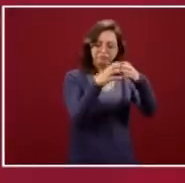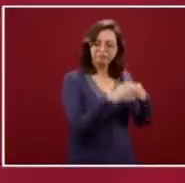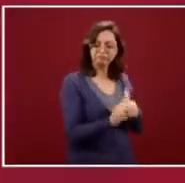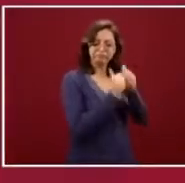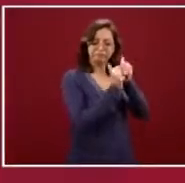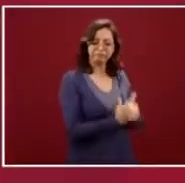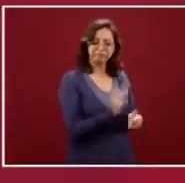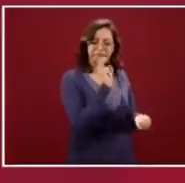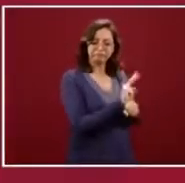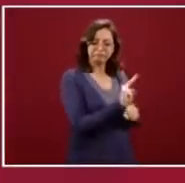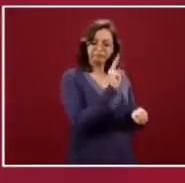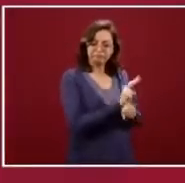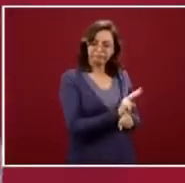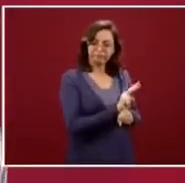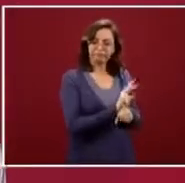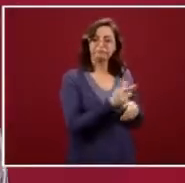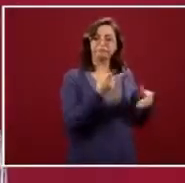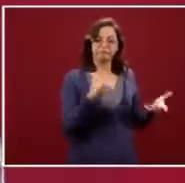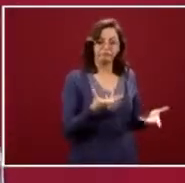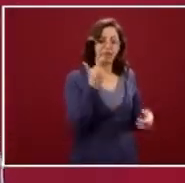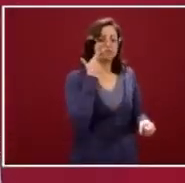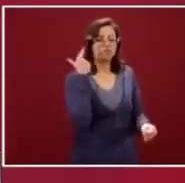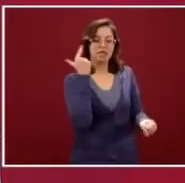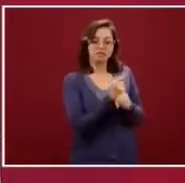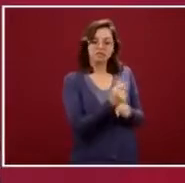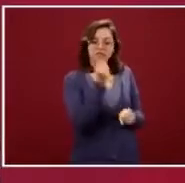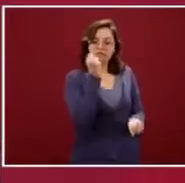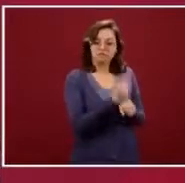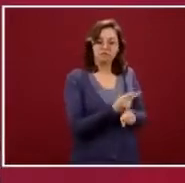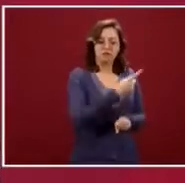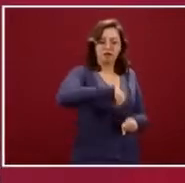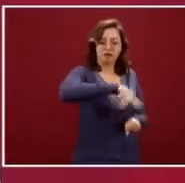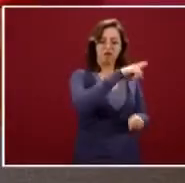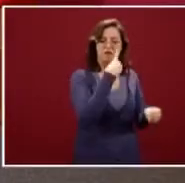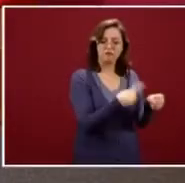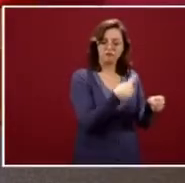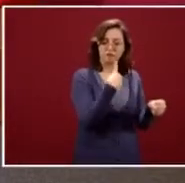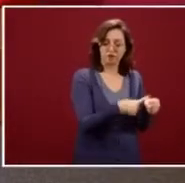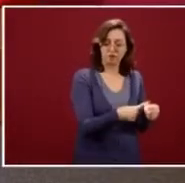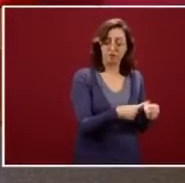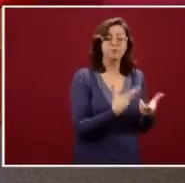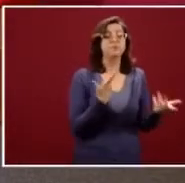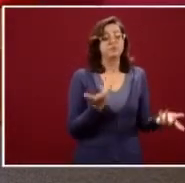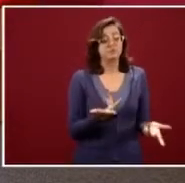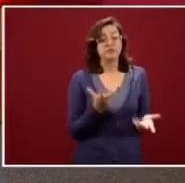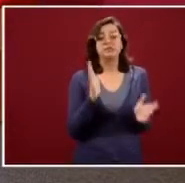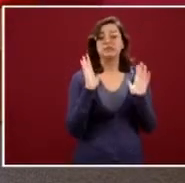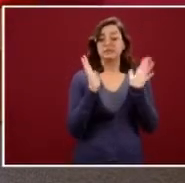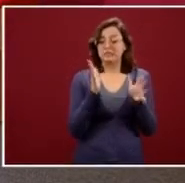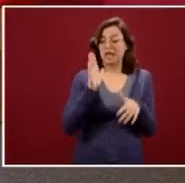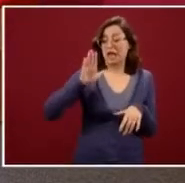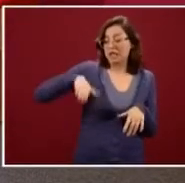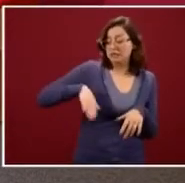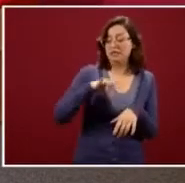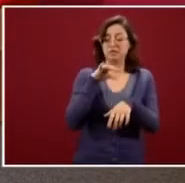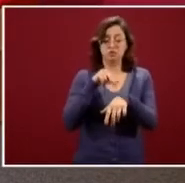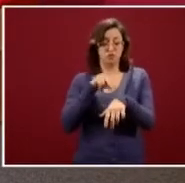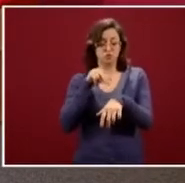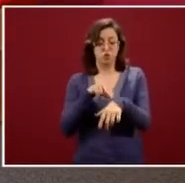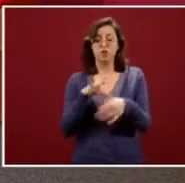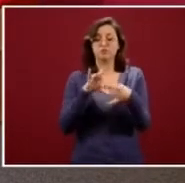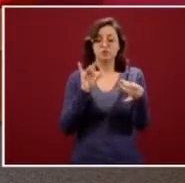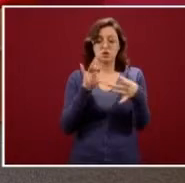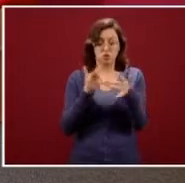orientada a las personas o basada en la detección de personas enfermas. Como explica el doctor Alomía y lo hemos comentado en varias